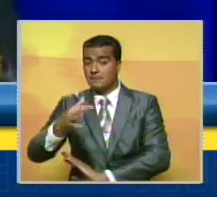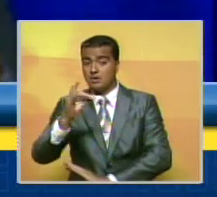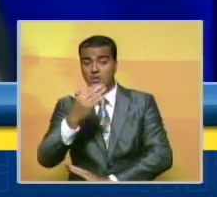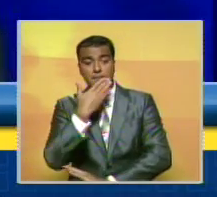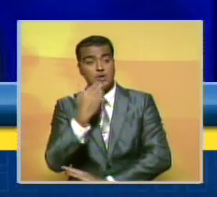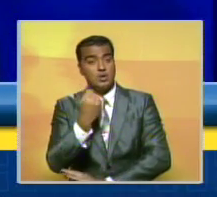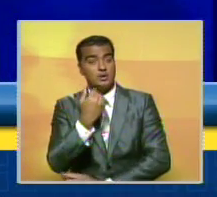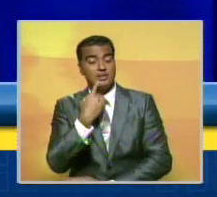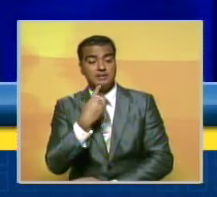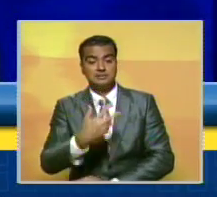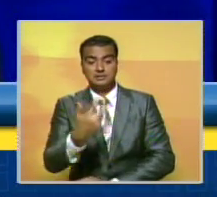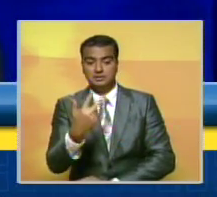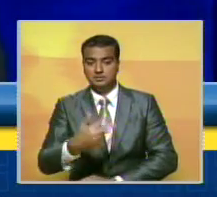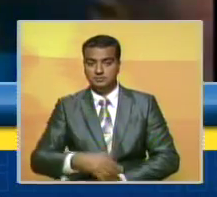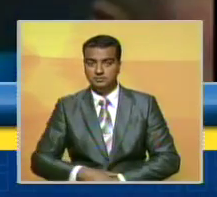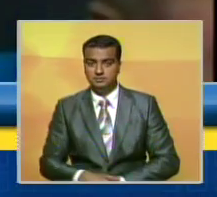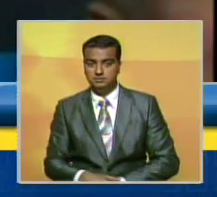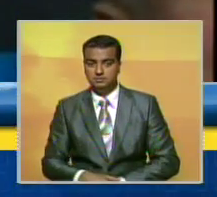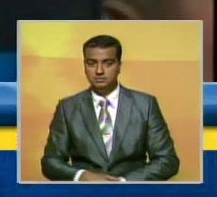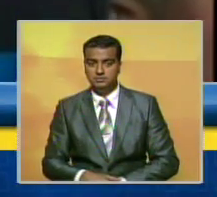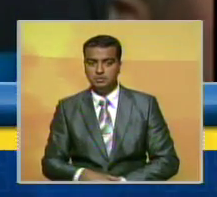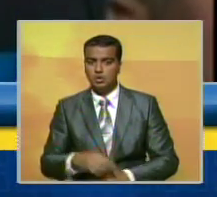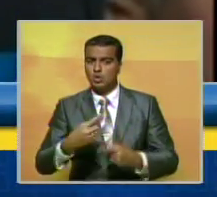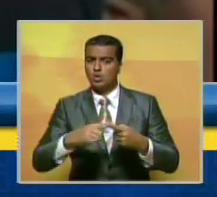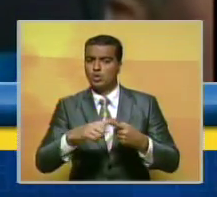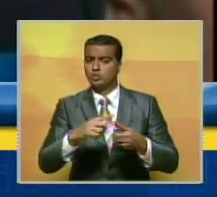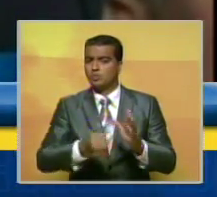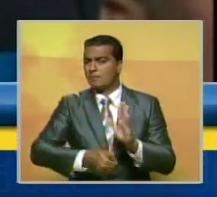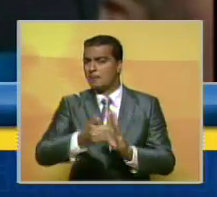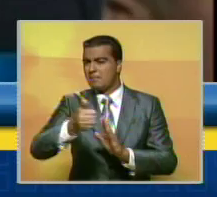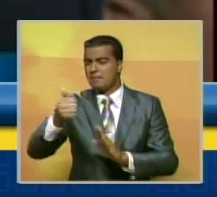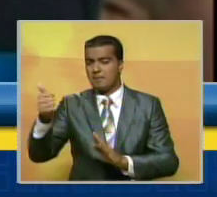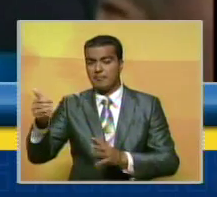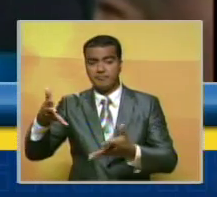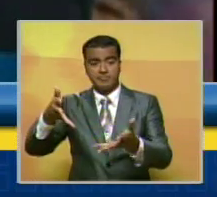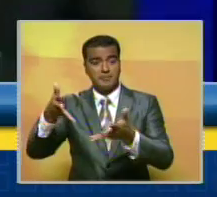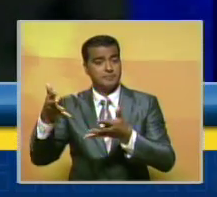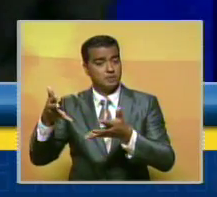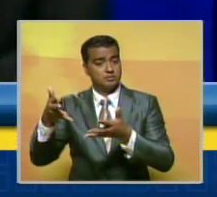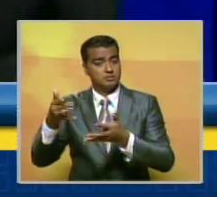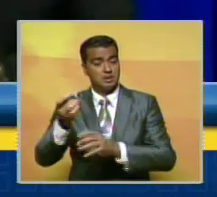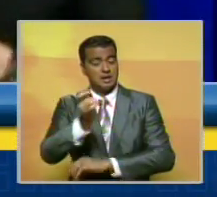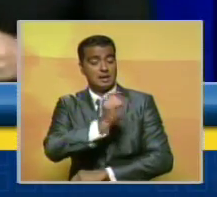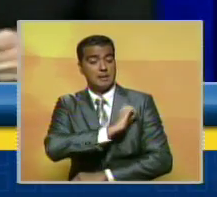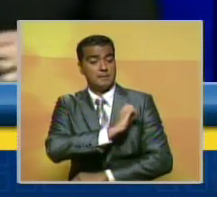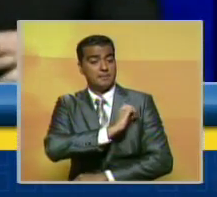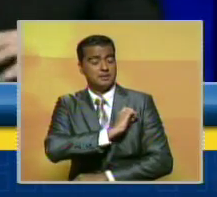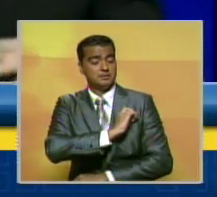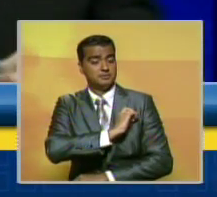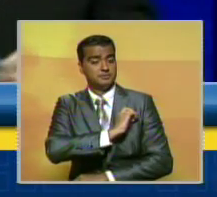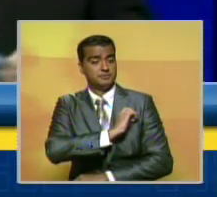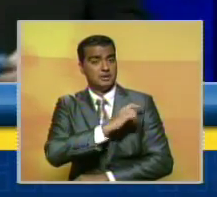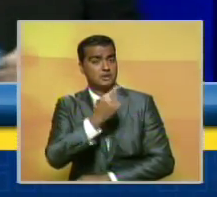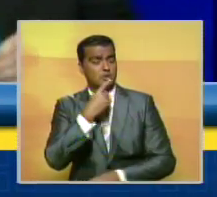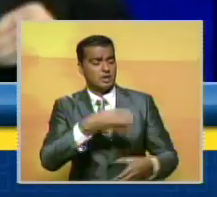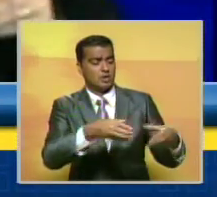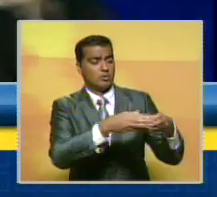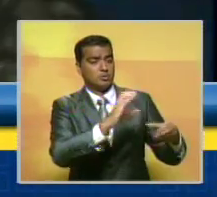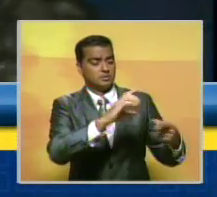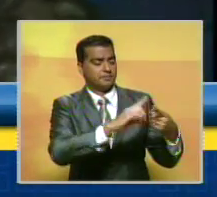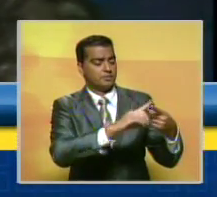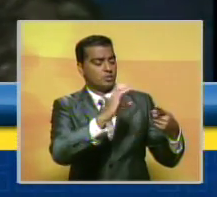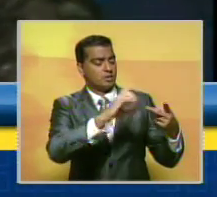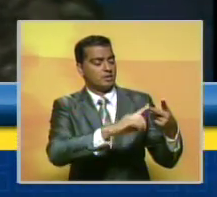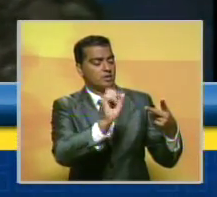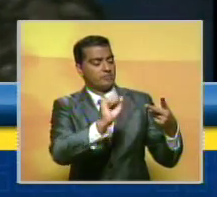mejor tercero. Los 8 terceros restantes jugarán un repechaje. El campeón defensor, el combinado de España, quedó anclado en el grupo C junto a